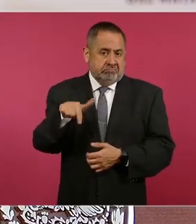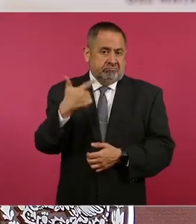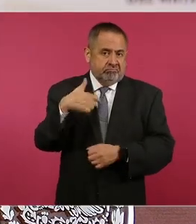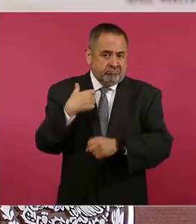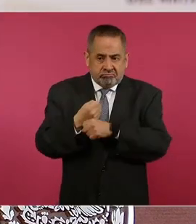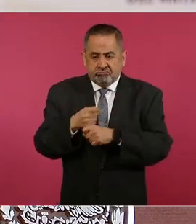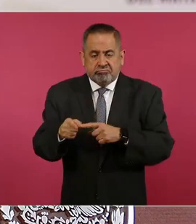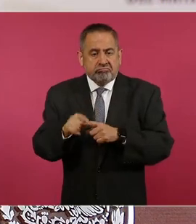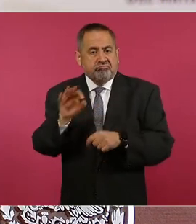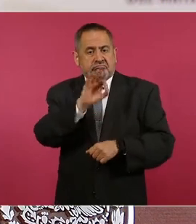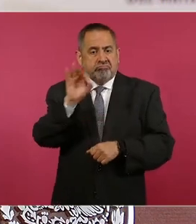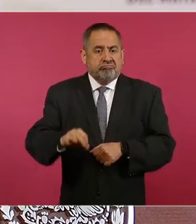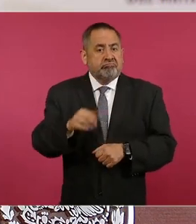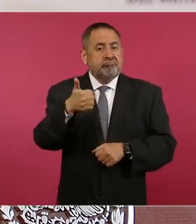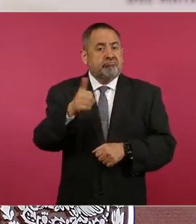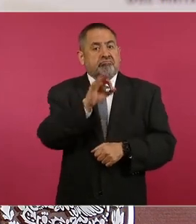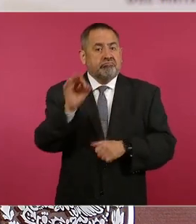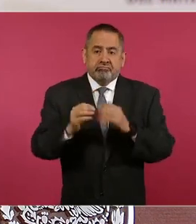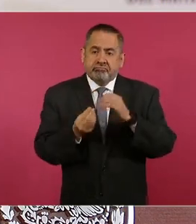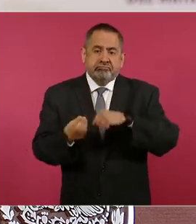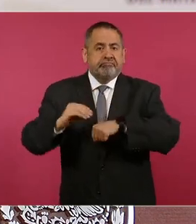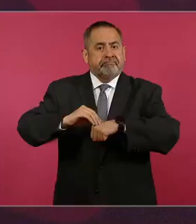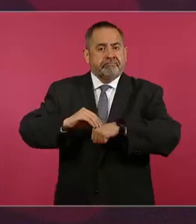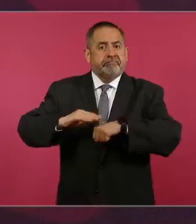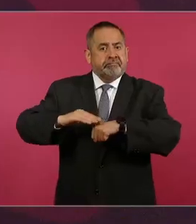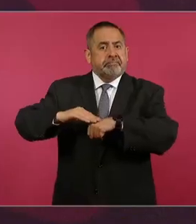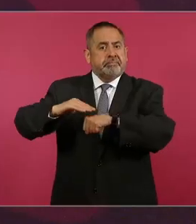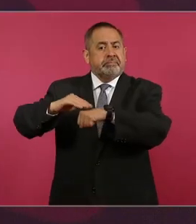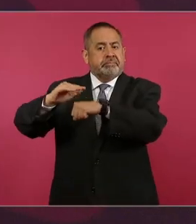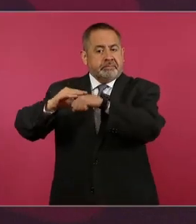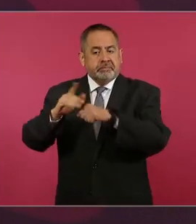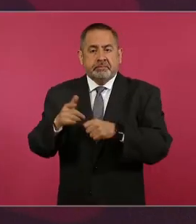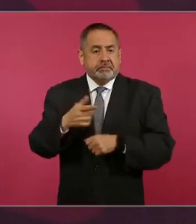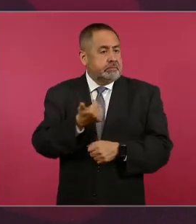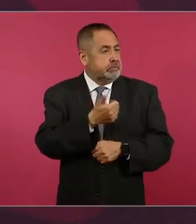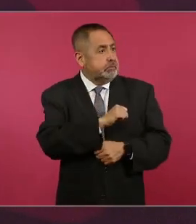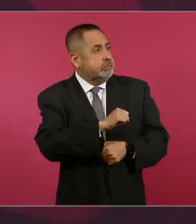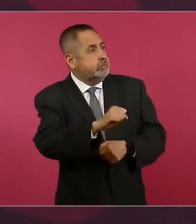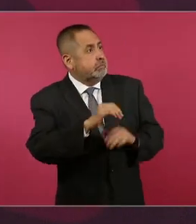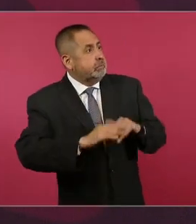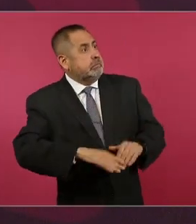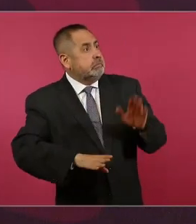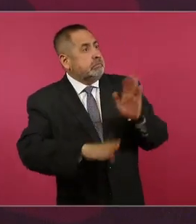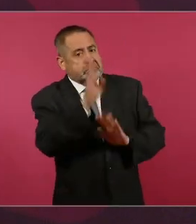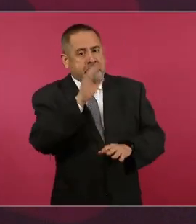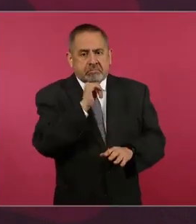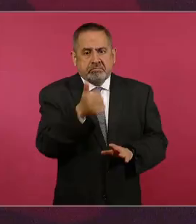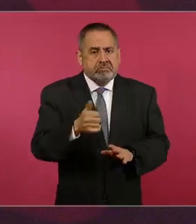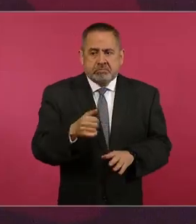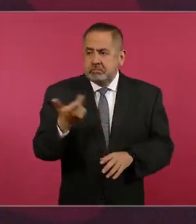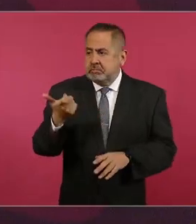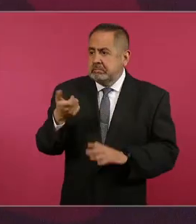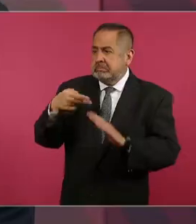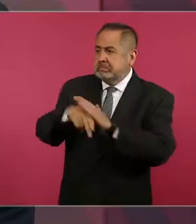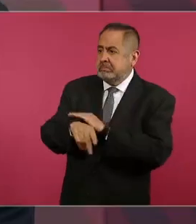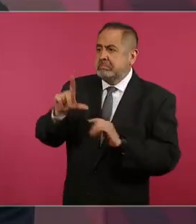tasas de más del 6 por ciento, sin inflación y sin devaluación.